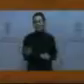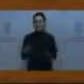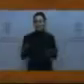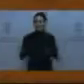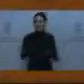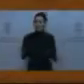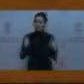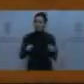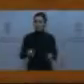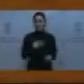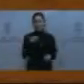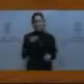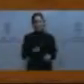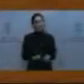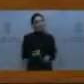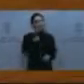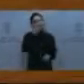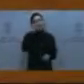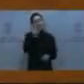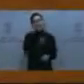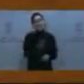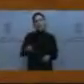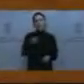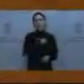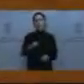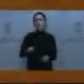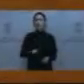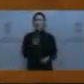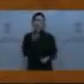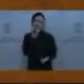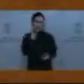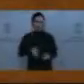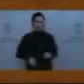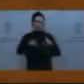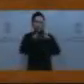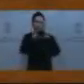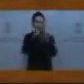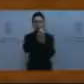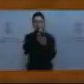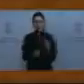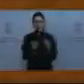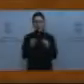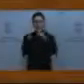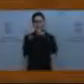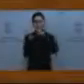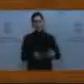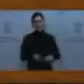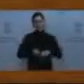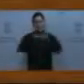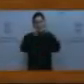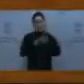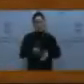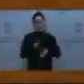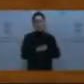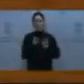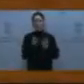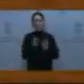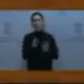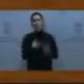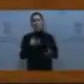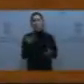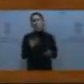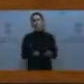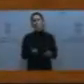fuese interesante que las comunidades autónomas, en este caso Asturias, comenzasen a diseñar también una contabilidad analítica que permitiese analizar